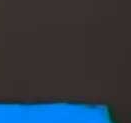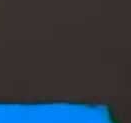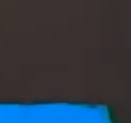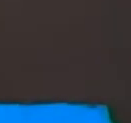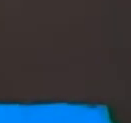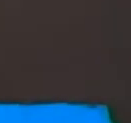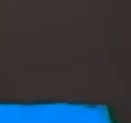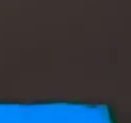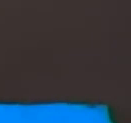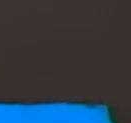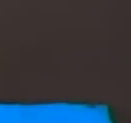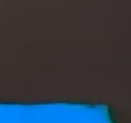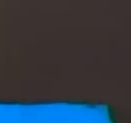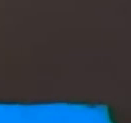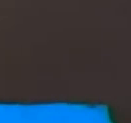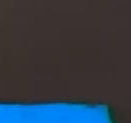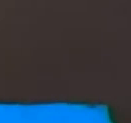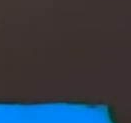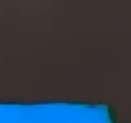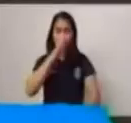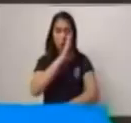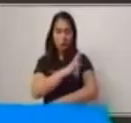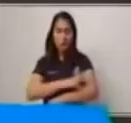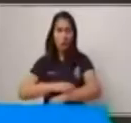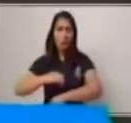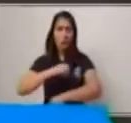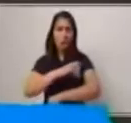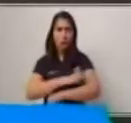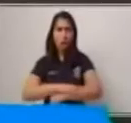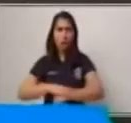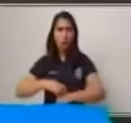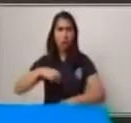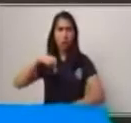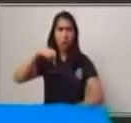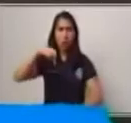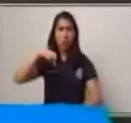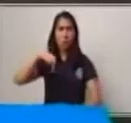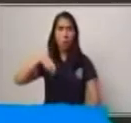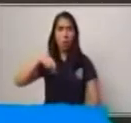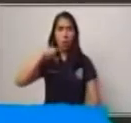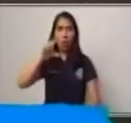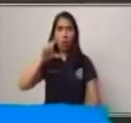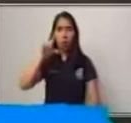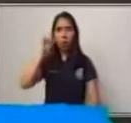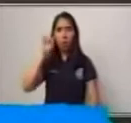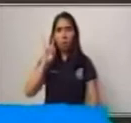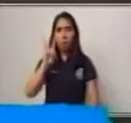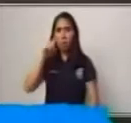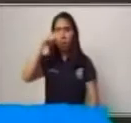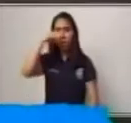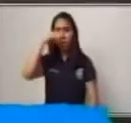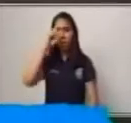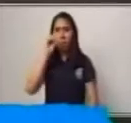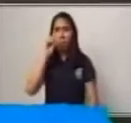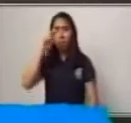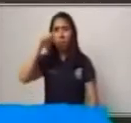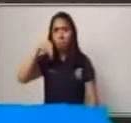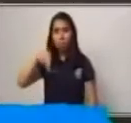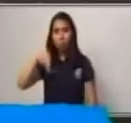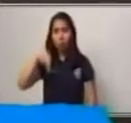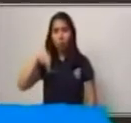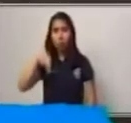Mi gato Plutón, de ojos verdes, escapó anoche hacia la luna.